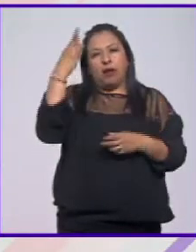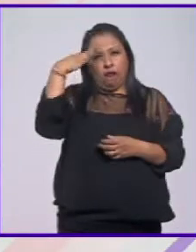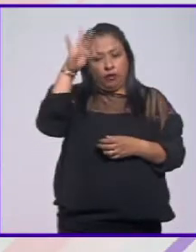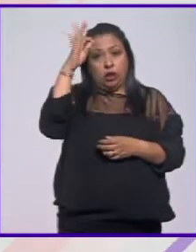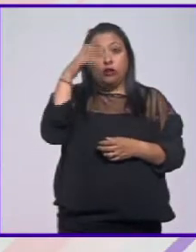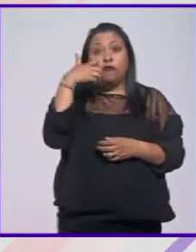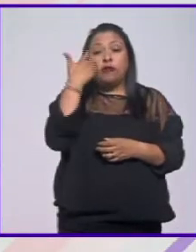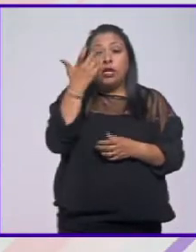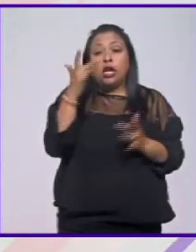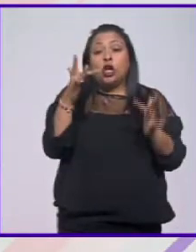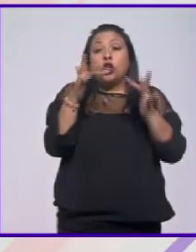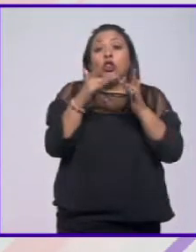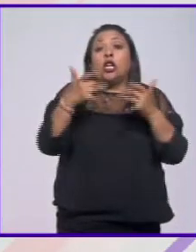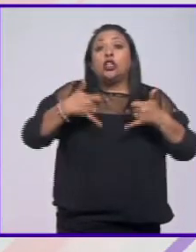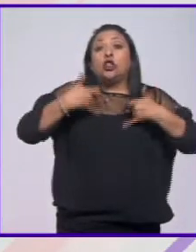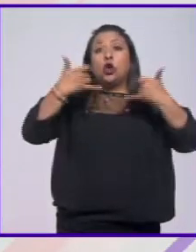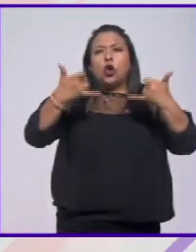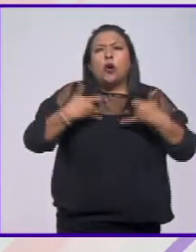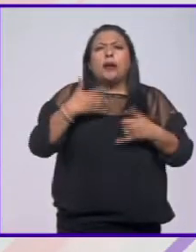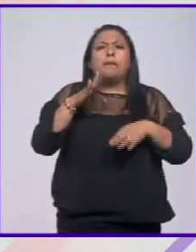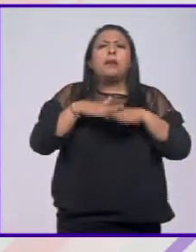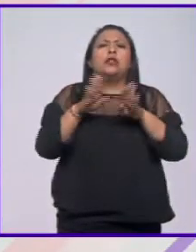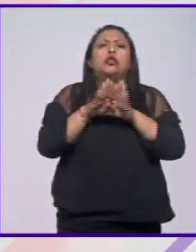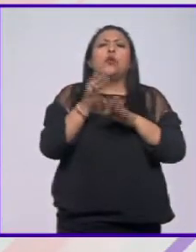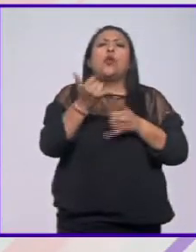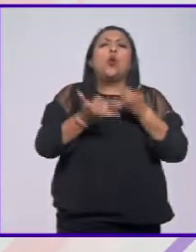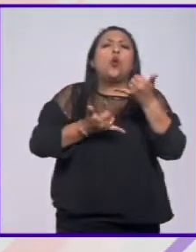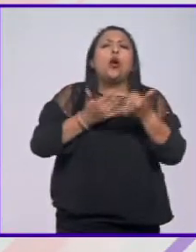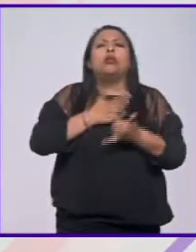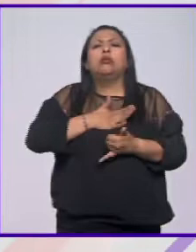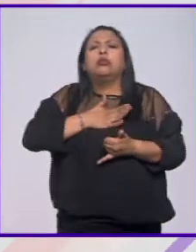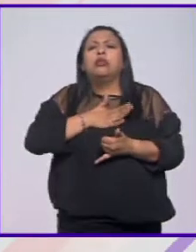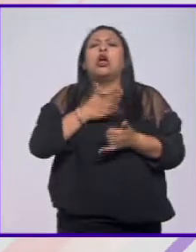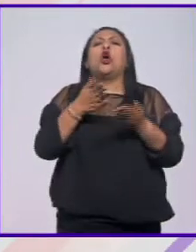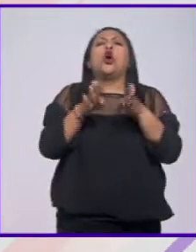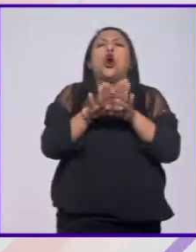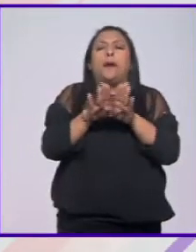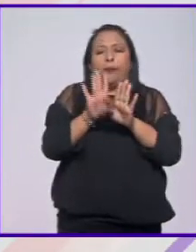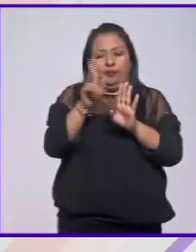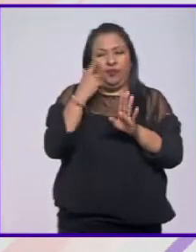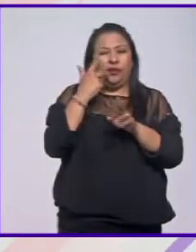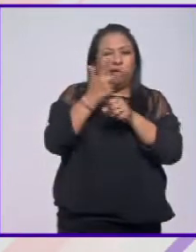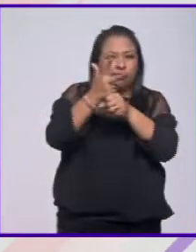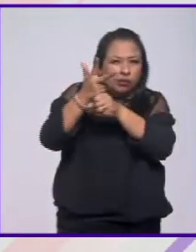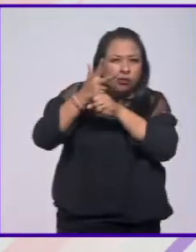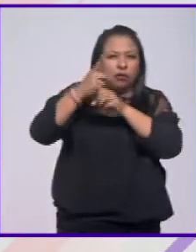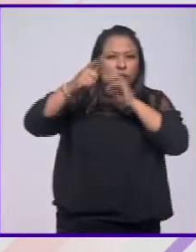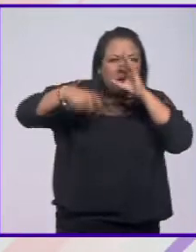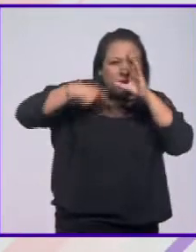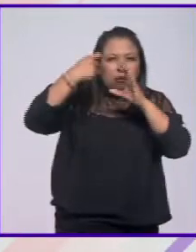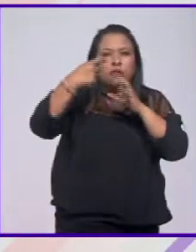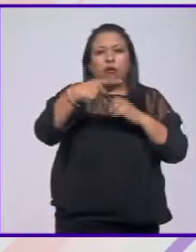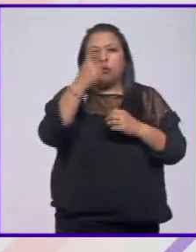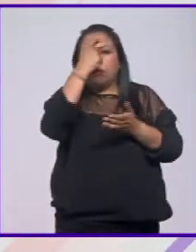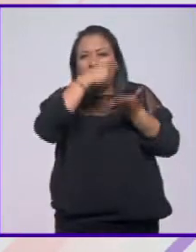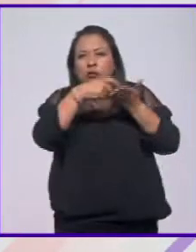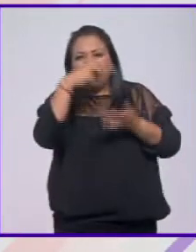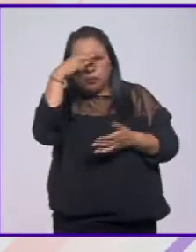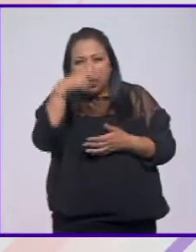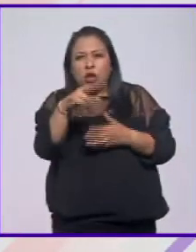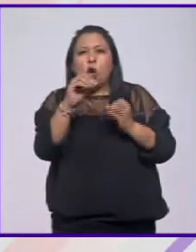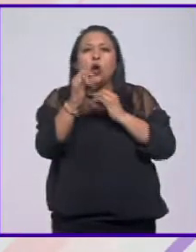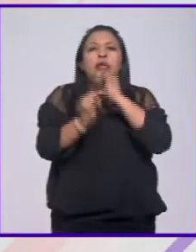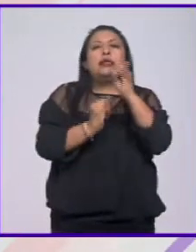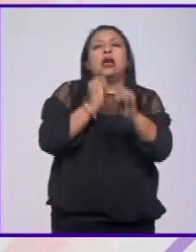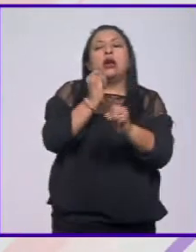busca acercarse a los jóvenes de una manera más lúdica. ¿Cómo es esto? A través de documentales de escritores mexicanos e